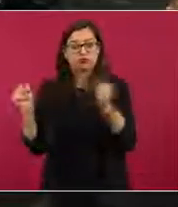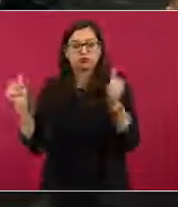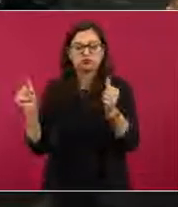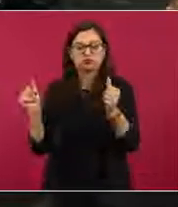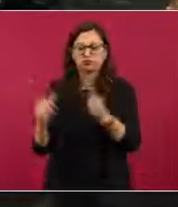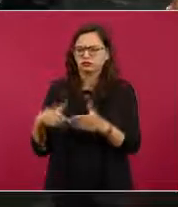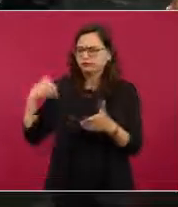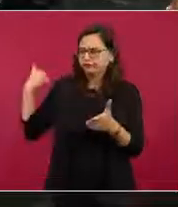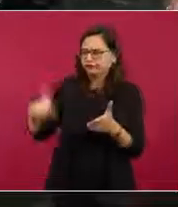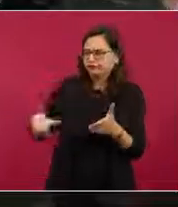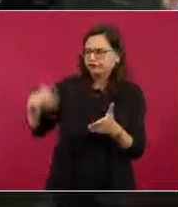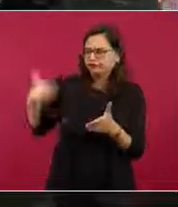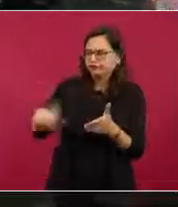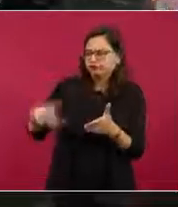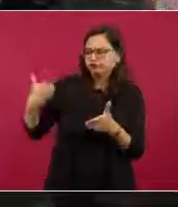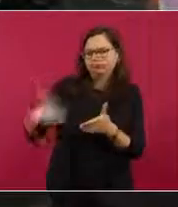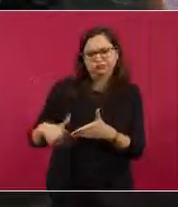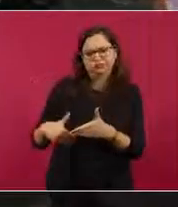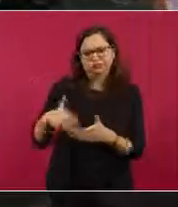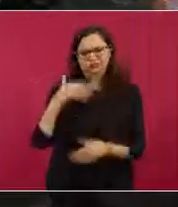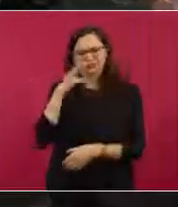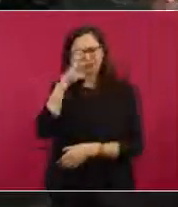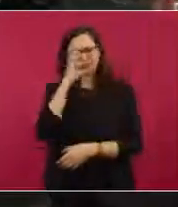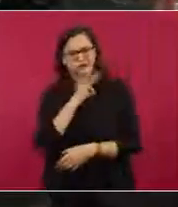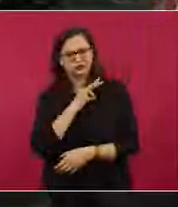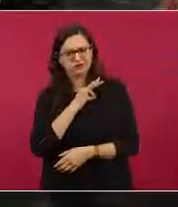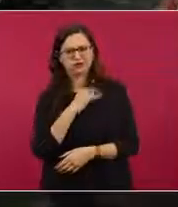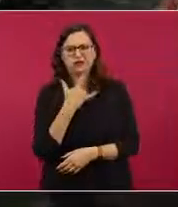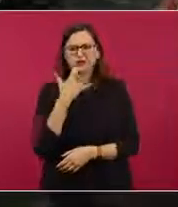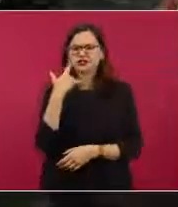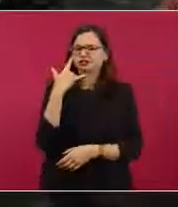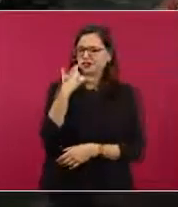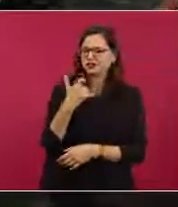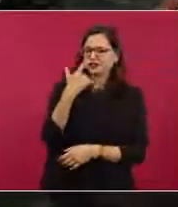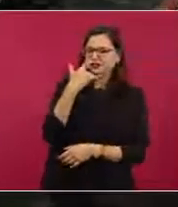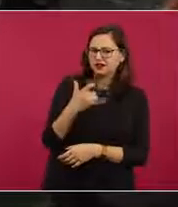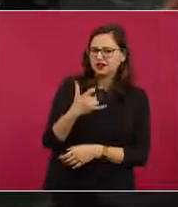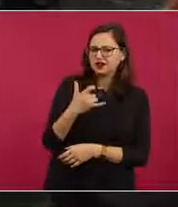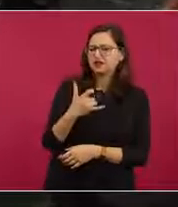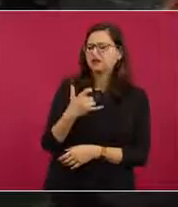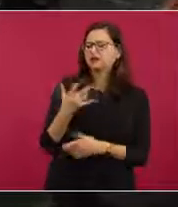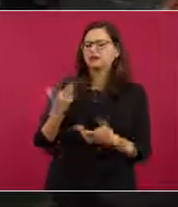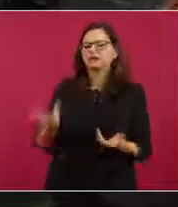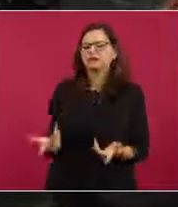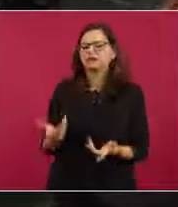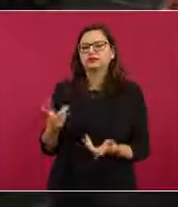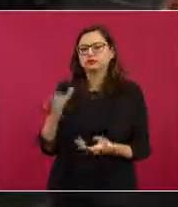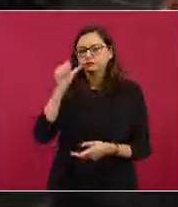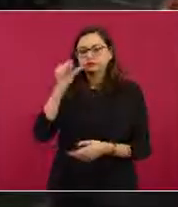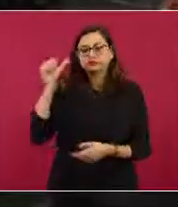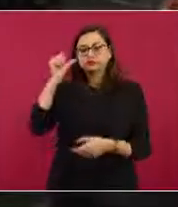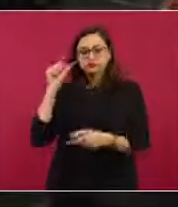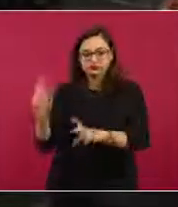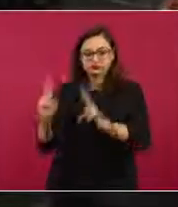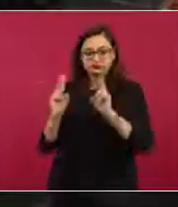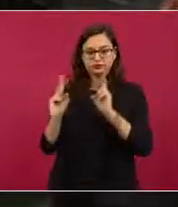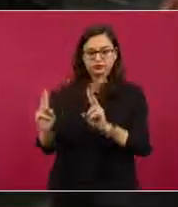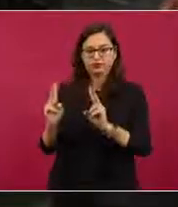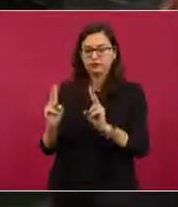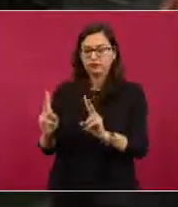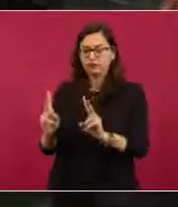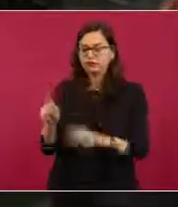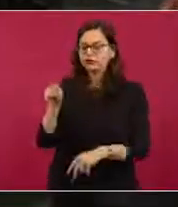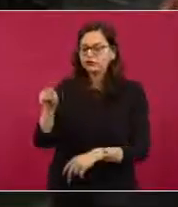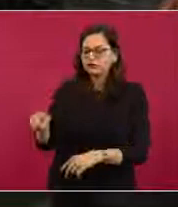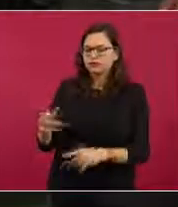sepultado, su padre da a conocer que la camioneta en la que fue encontrado calcinado el exdiputado de San